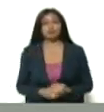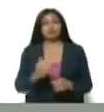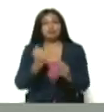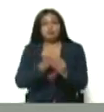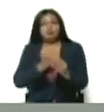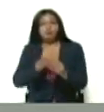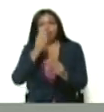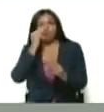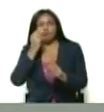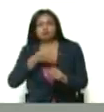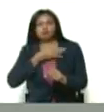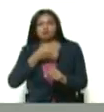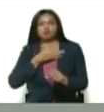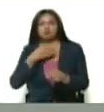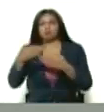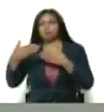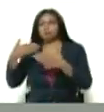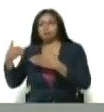trabajador social